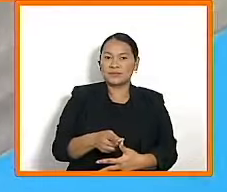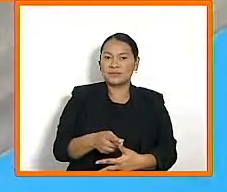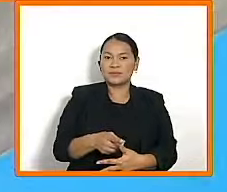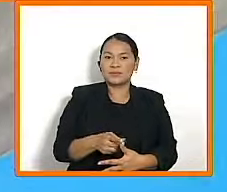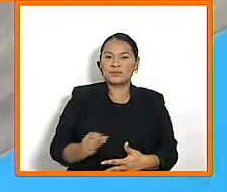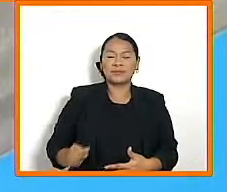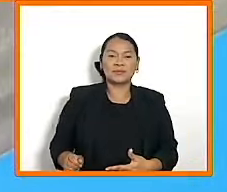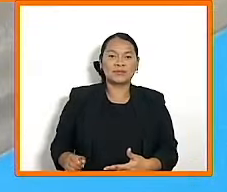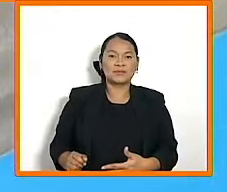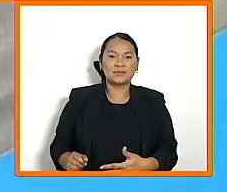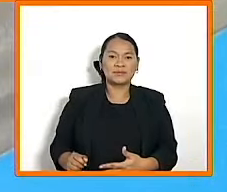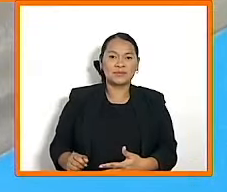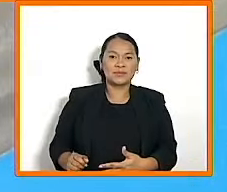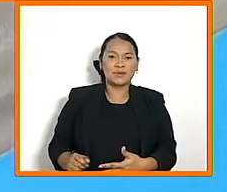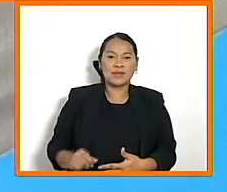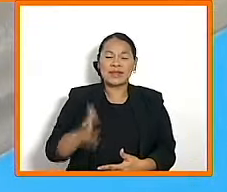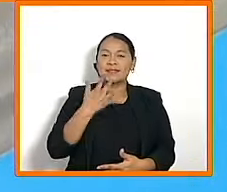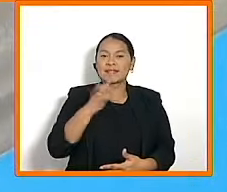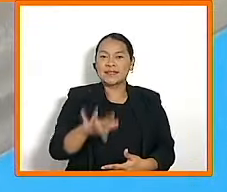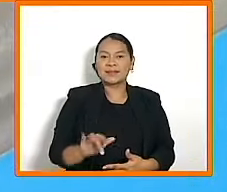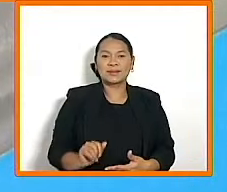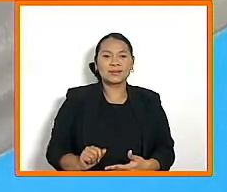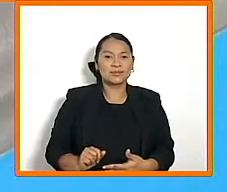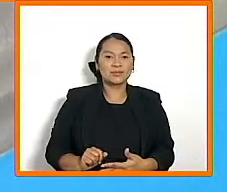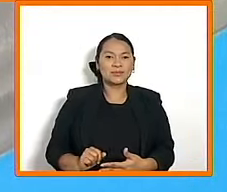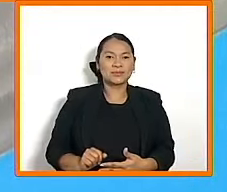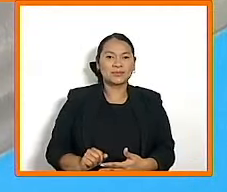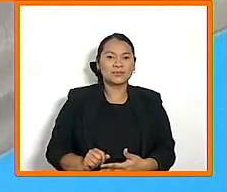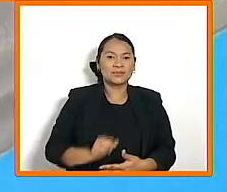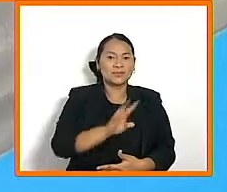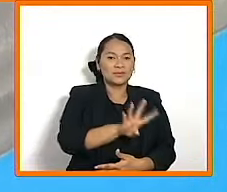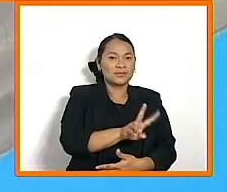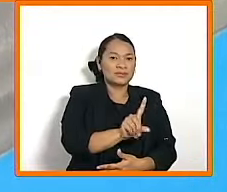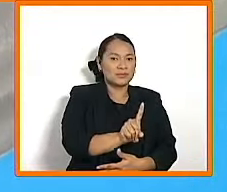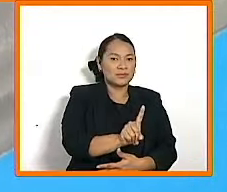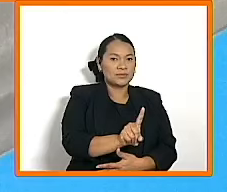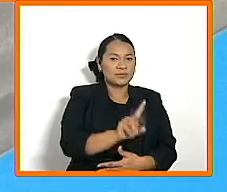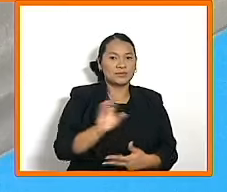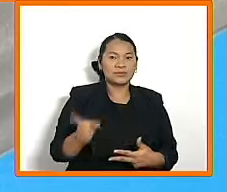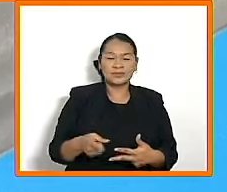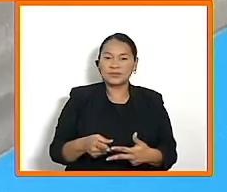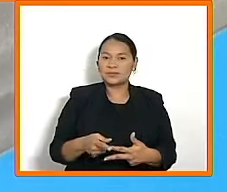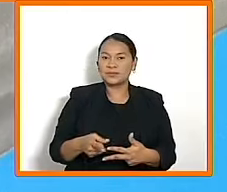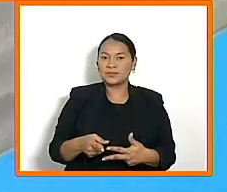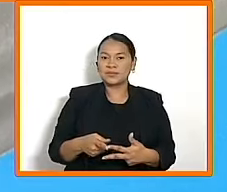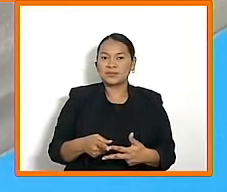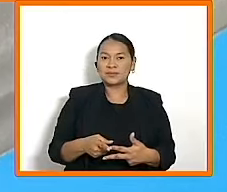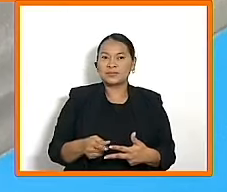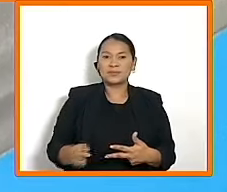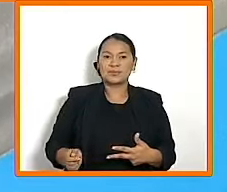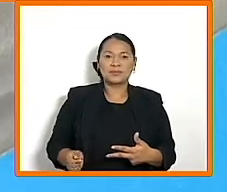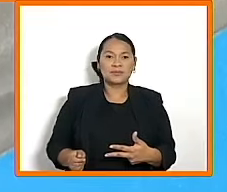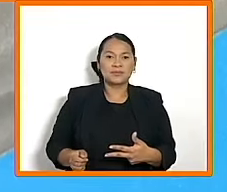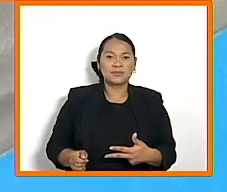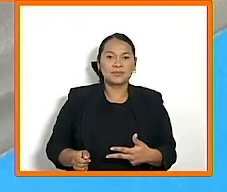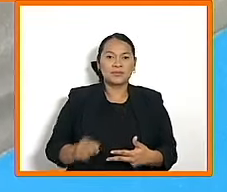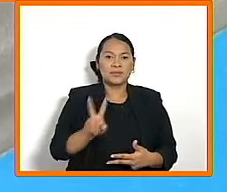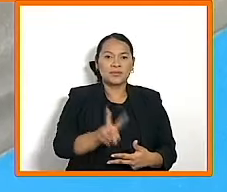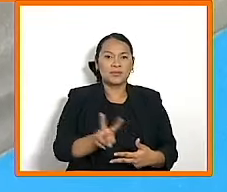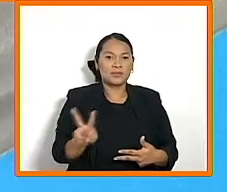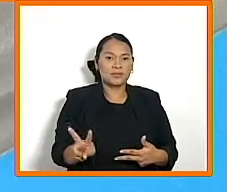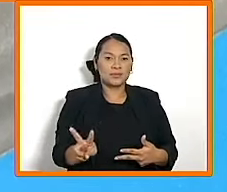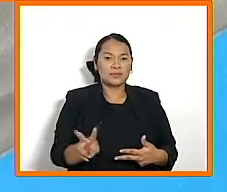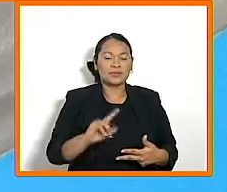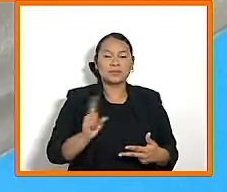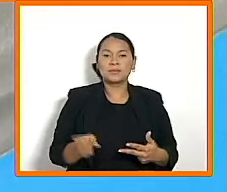es mucha suerte 41 segundo número 22 tercer y